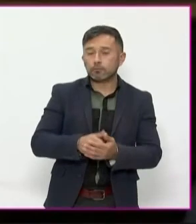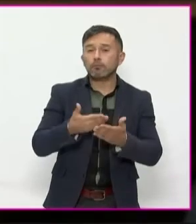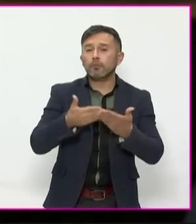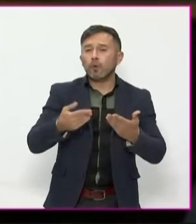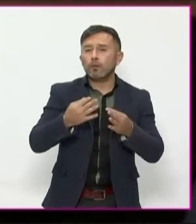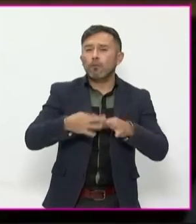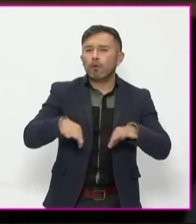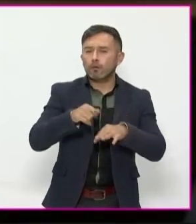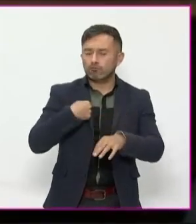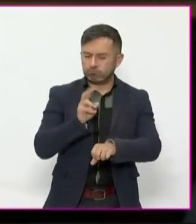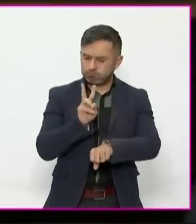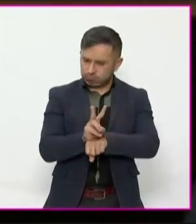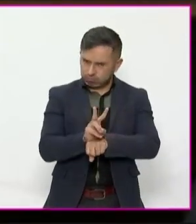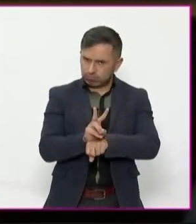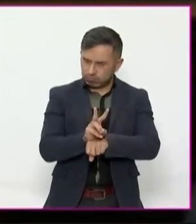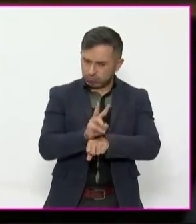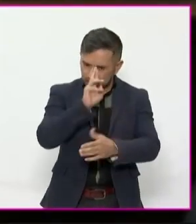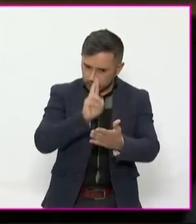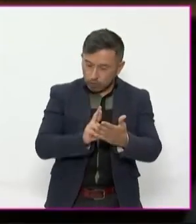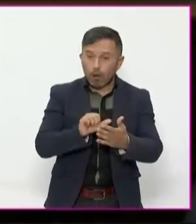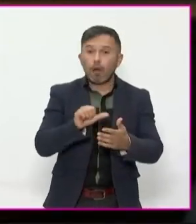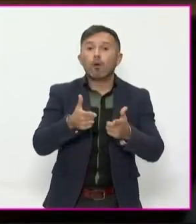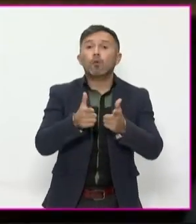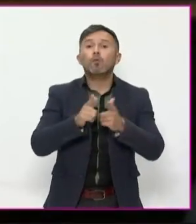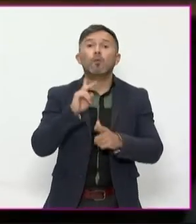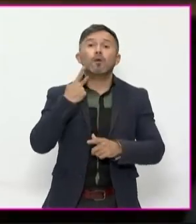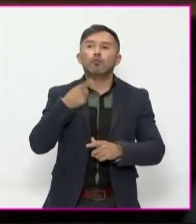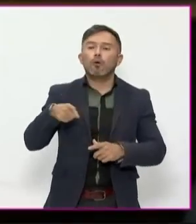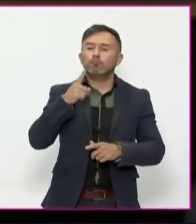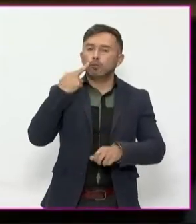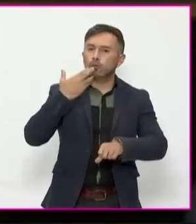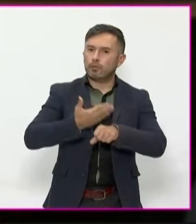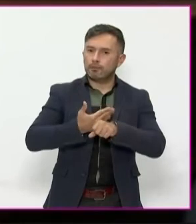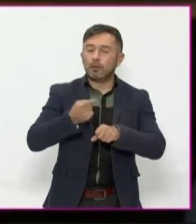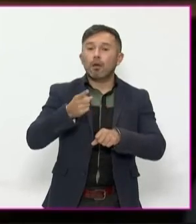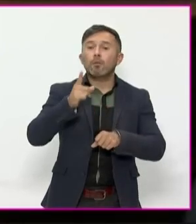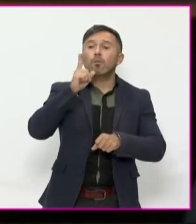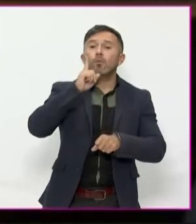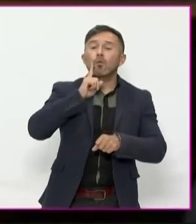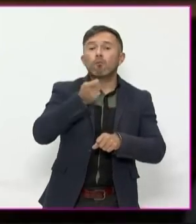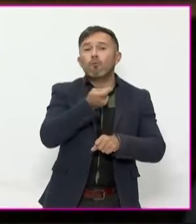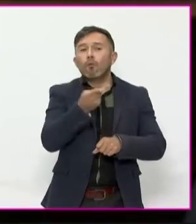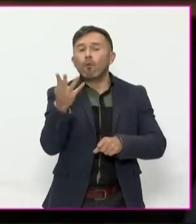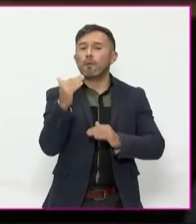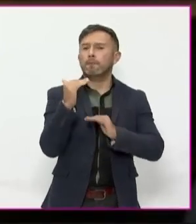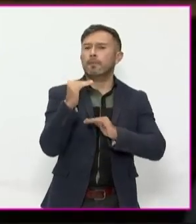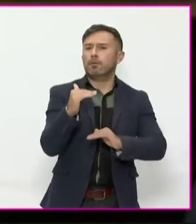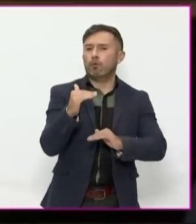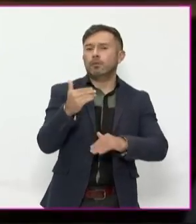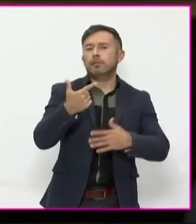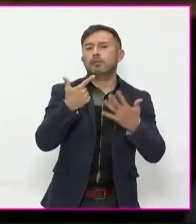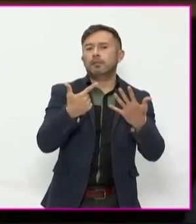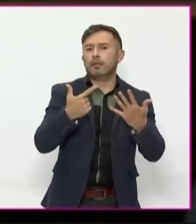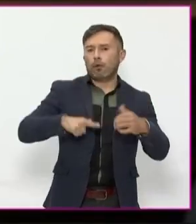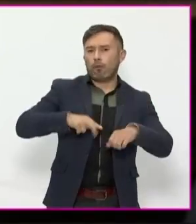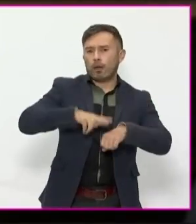asegurar la obligación que tendrán los partidos políticos de postular mujeres en al menos 7 gubernaturas en un